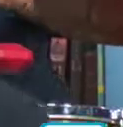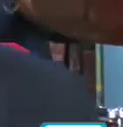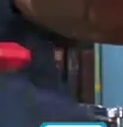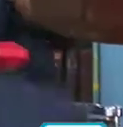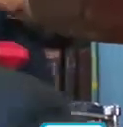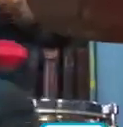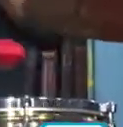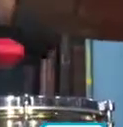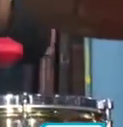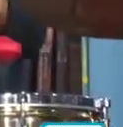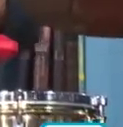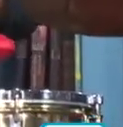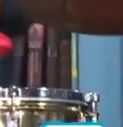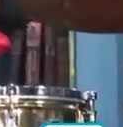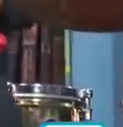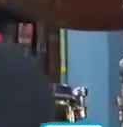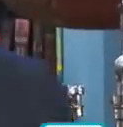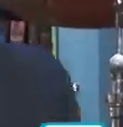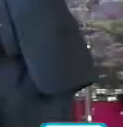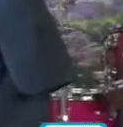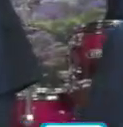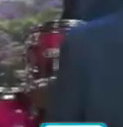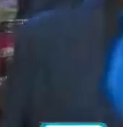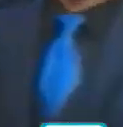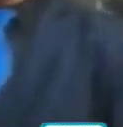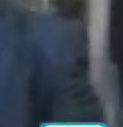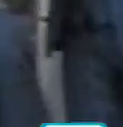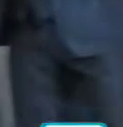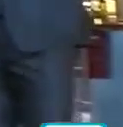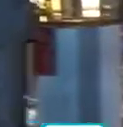que junto a mí eres muy joven.